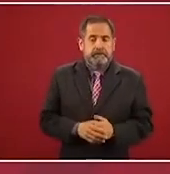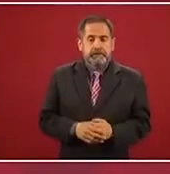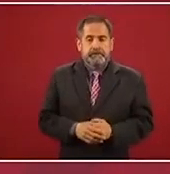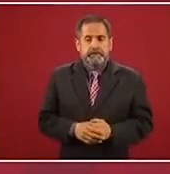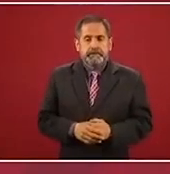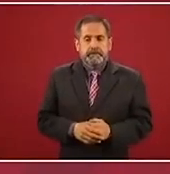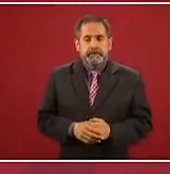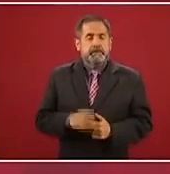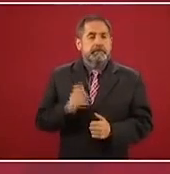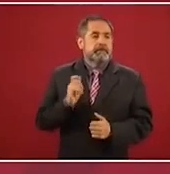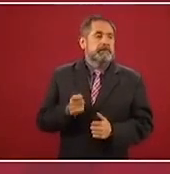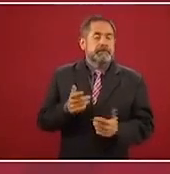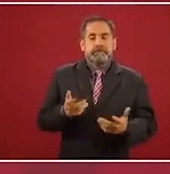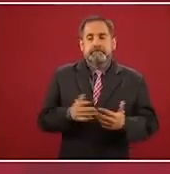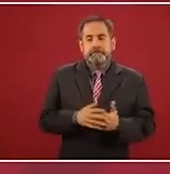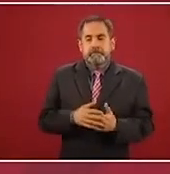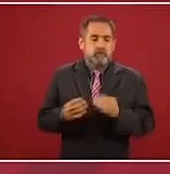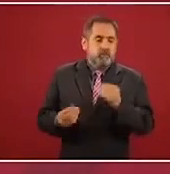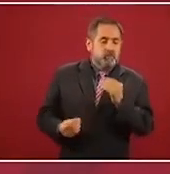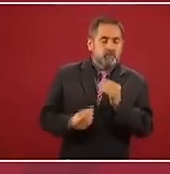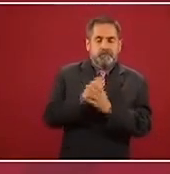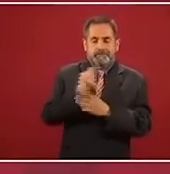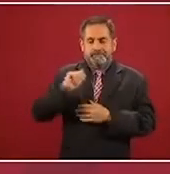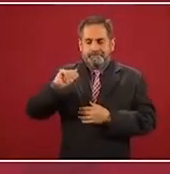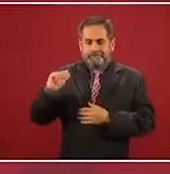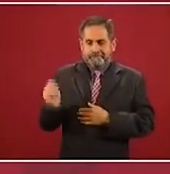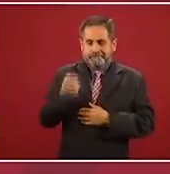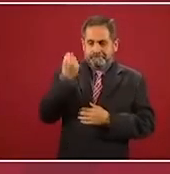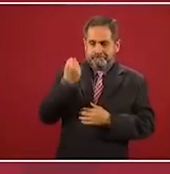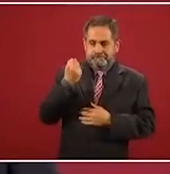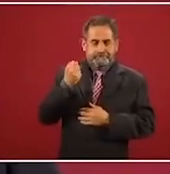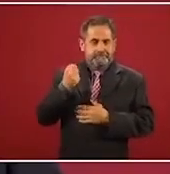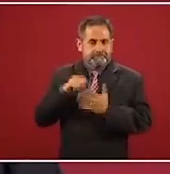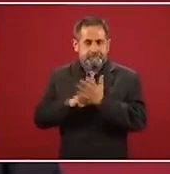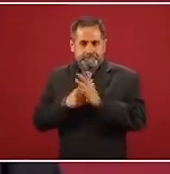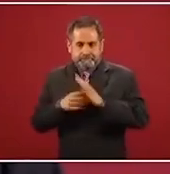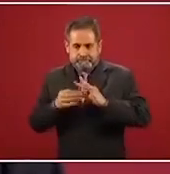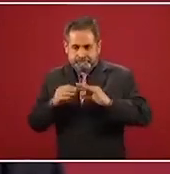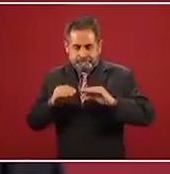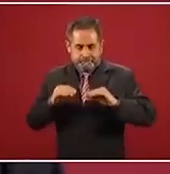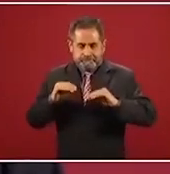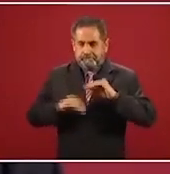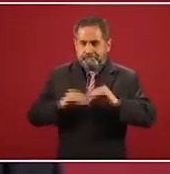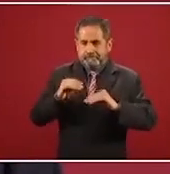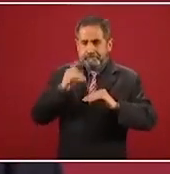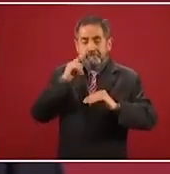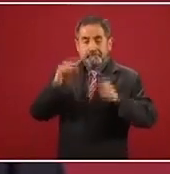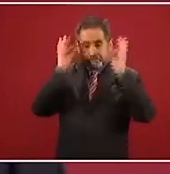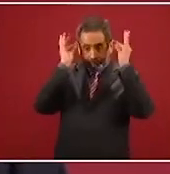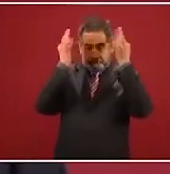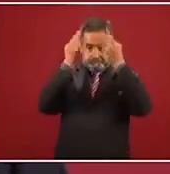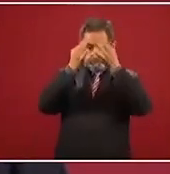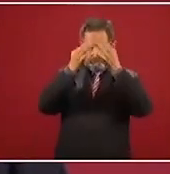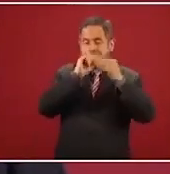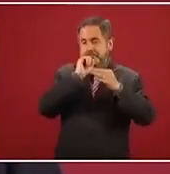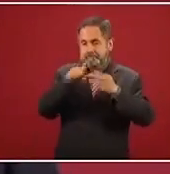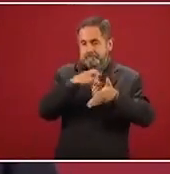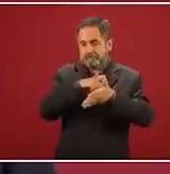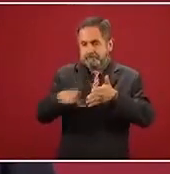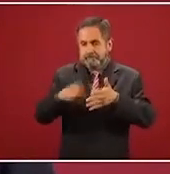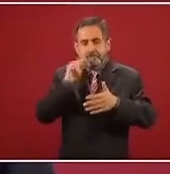tener tecnología en las aduanas